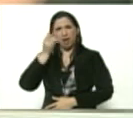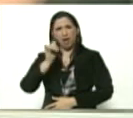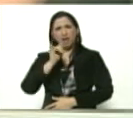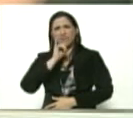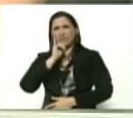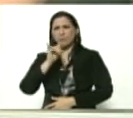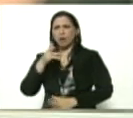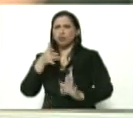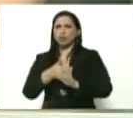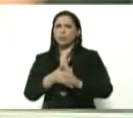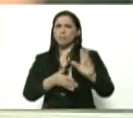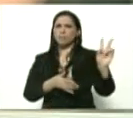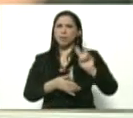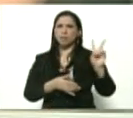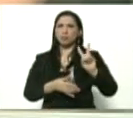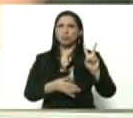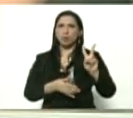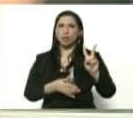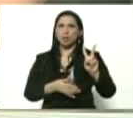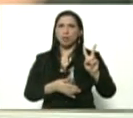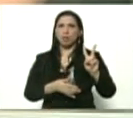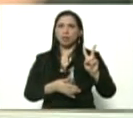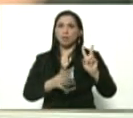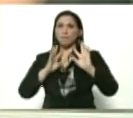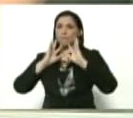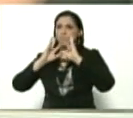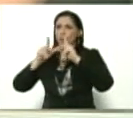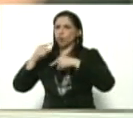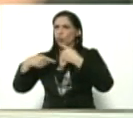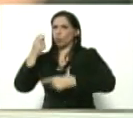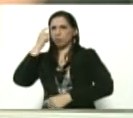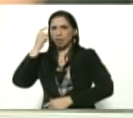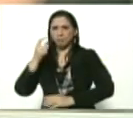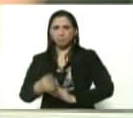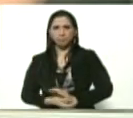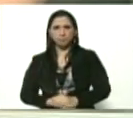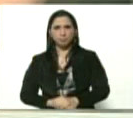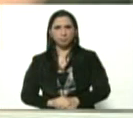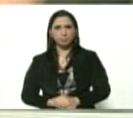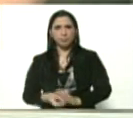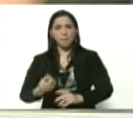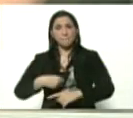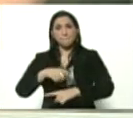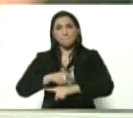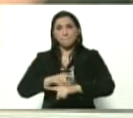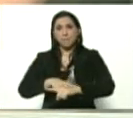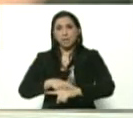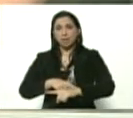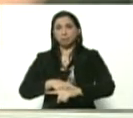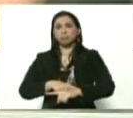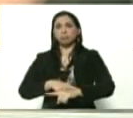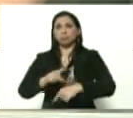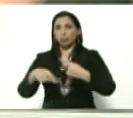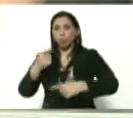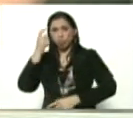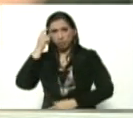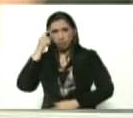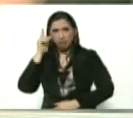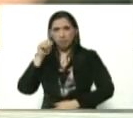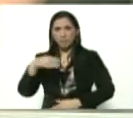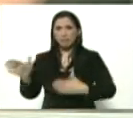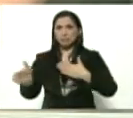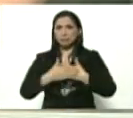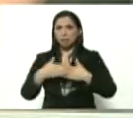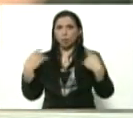de Venezuela por reportes todos los días a primera hora y todos los días al cierre